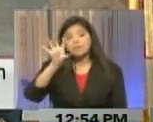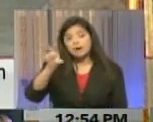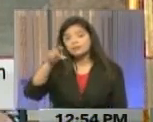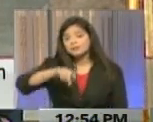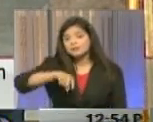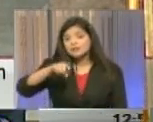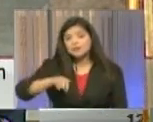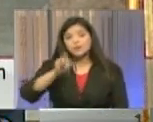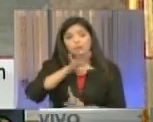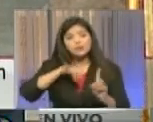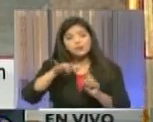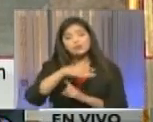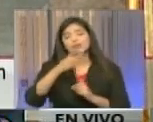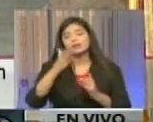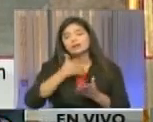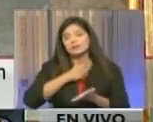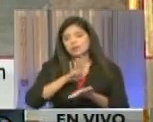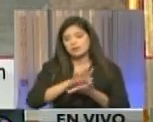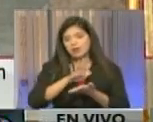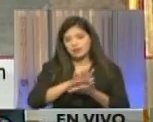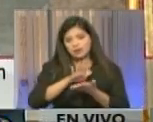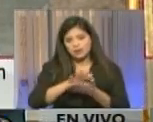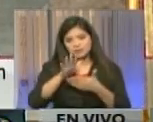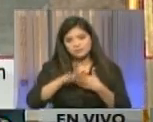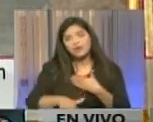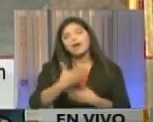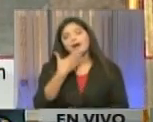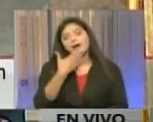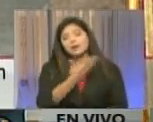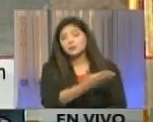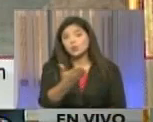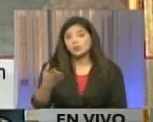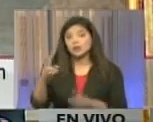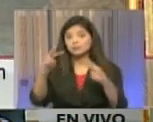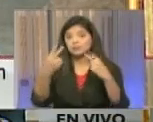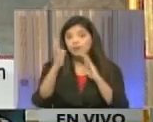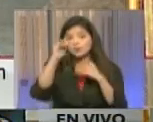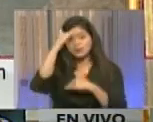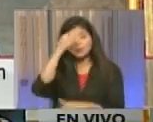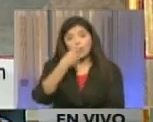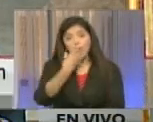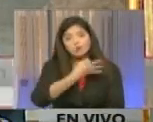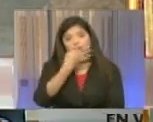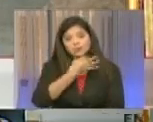momentos de mucha tranquilidad. Muchas gracias por su atención y buenas tardes a todos.